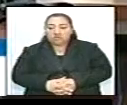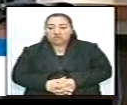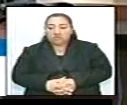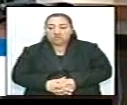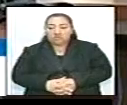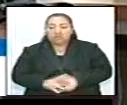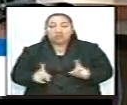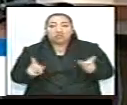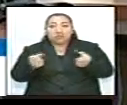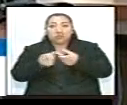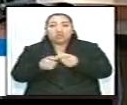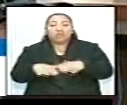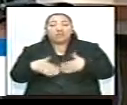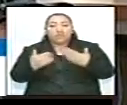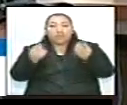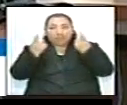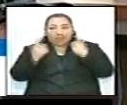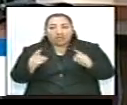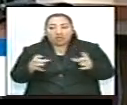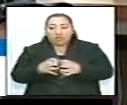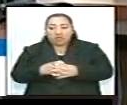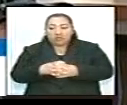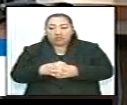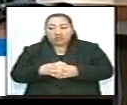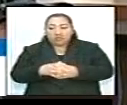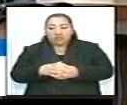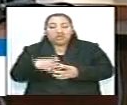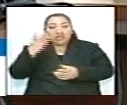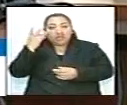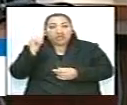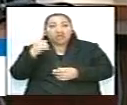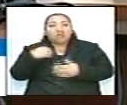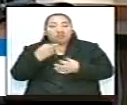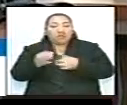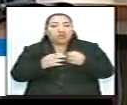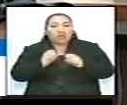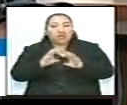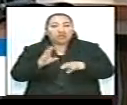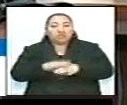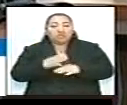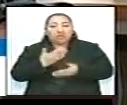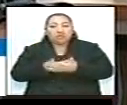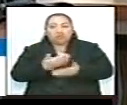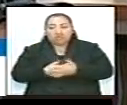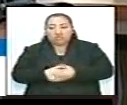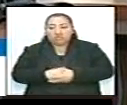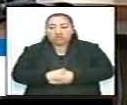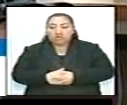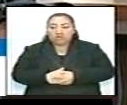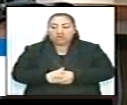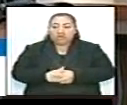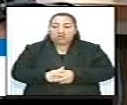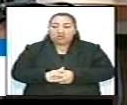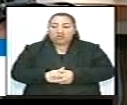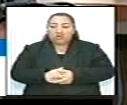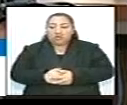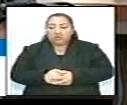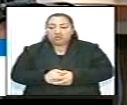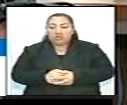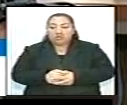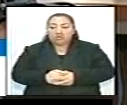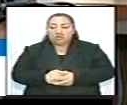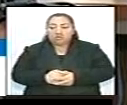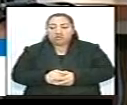Sin embargo, la comisión puede acordar que el autor puede aclarar sobre la propuesta presentada.